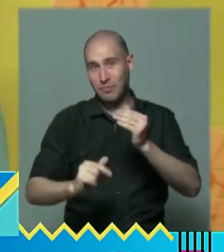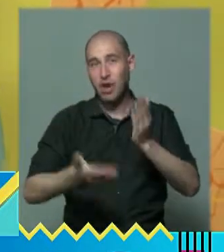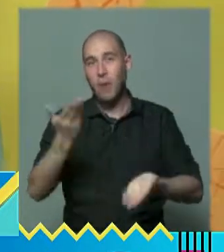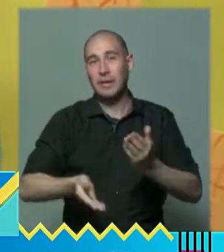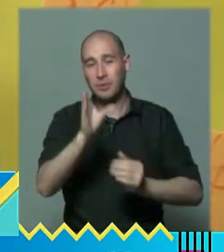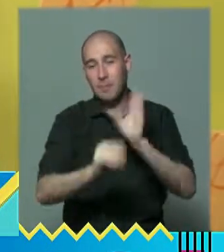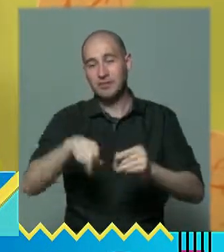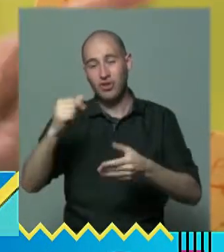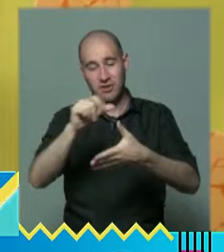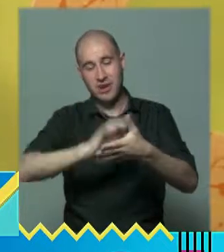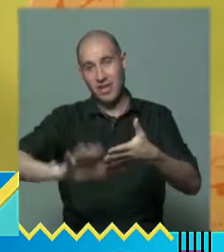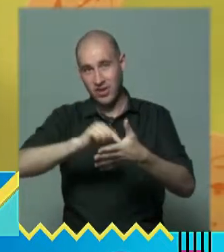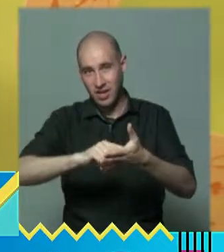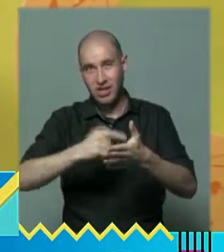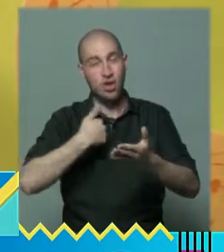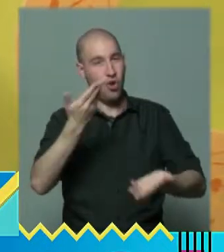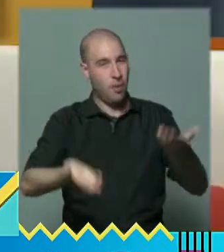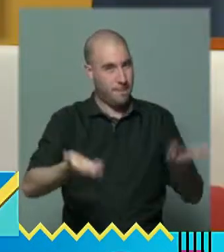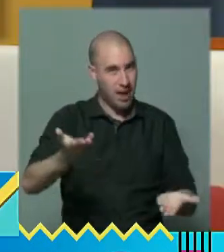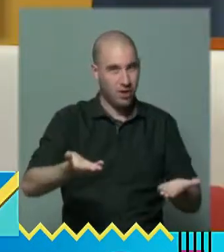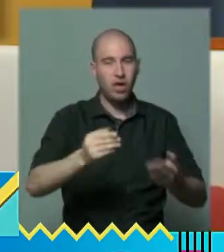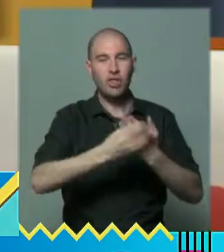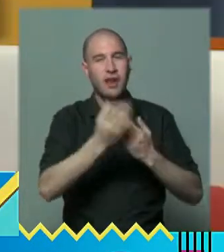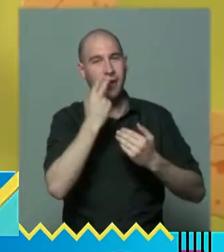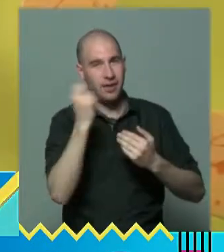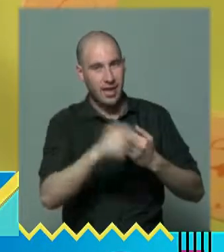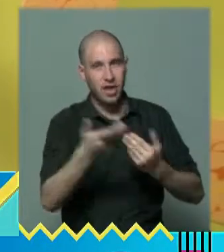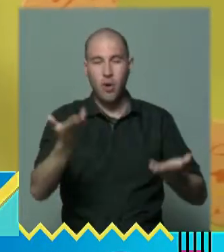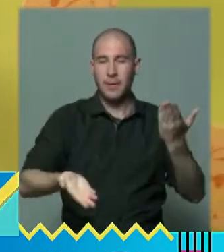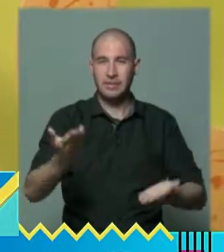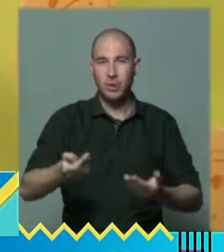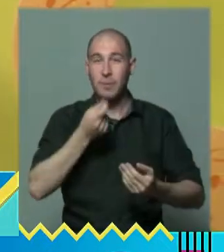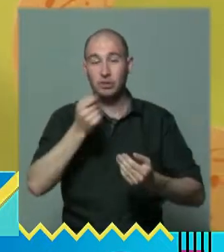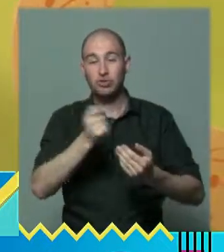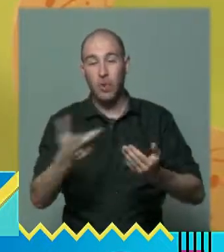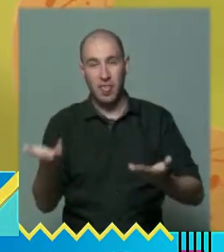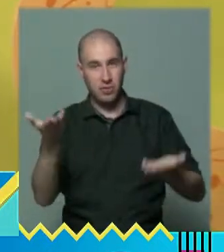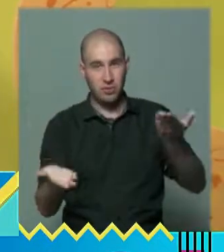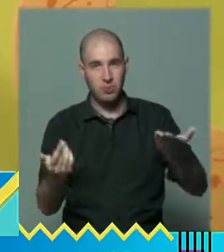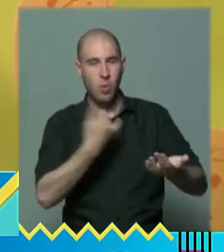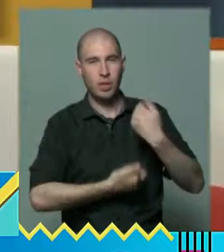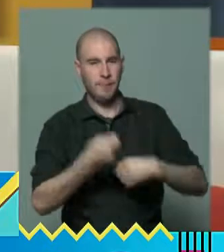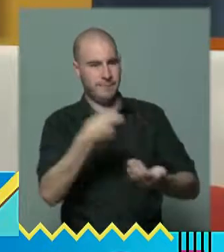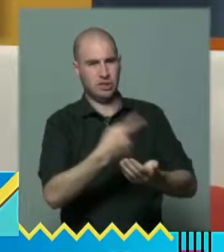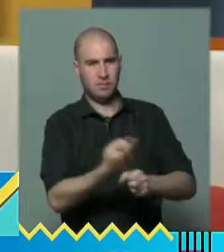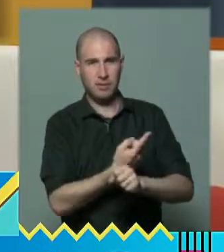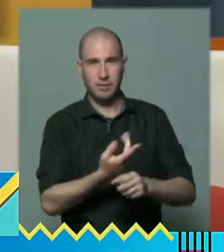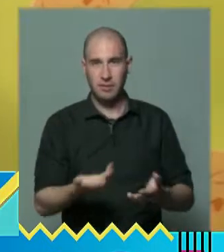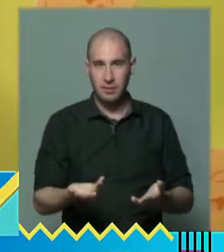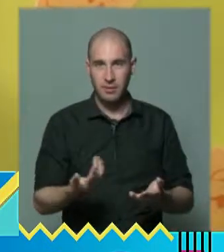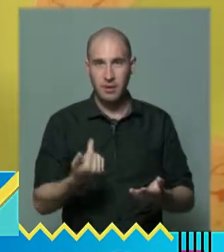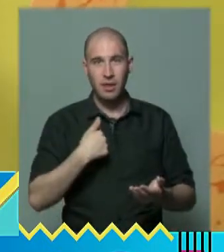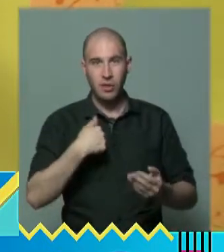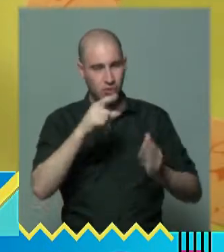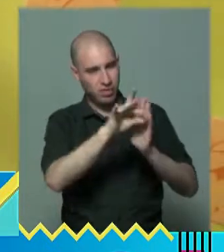el resto de los países de la región. Cuando yo comparo la canasta energética frente a un salario, usted me dice, no se puede pagar. No, yo tengo